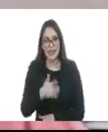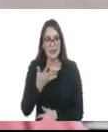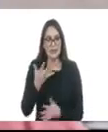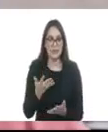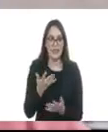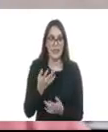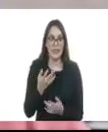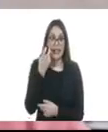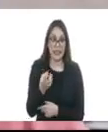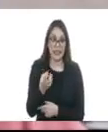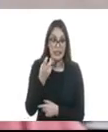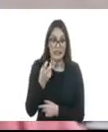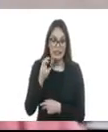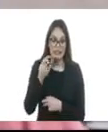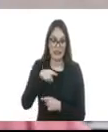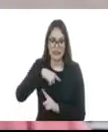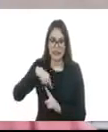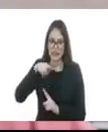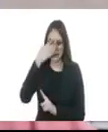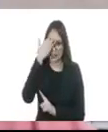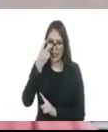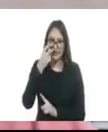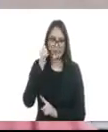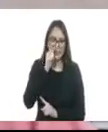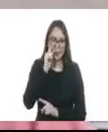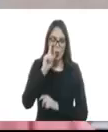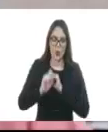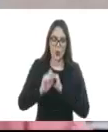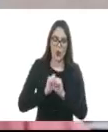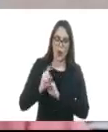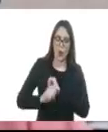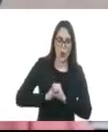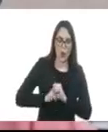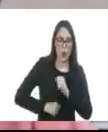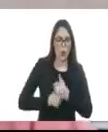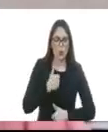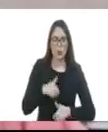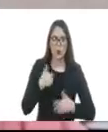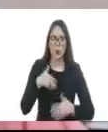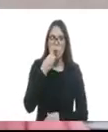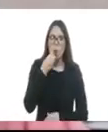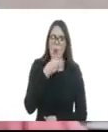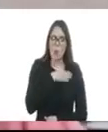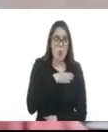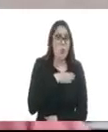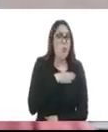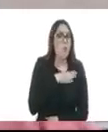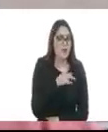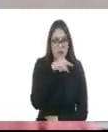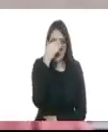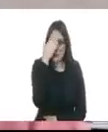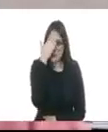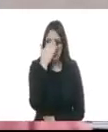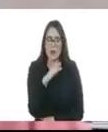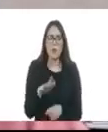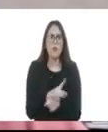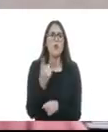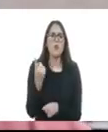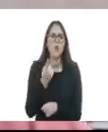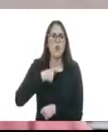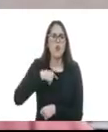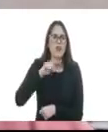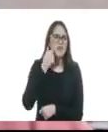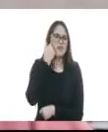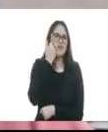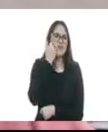sido un celebrando concurso muy por esta eficaz porque 16ª, lo que queremos es que precisamente todas las